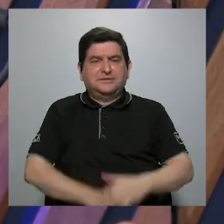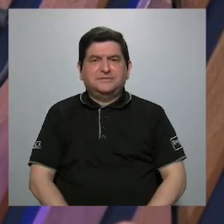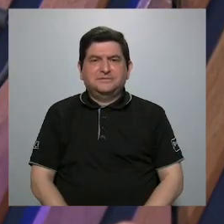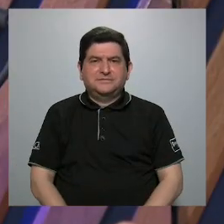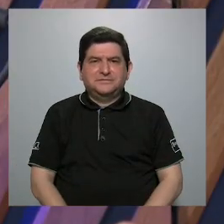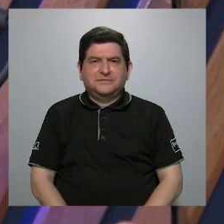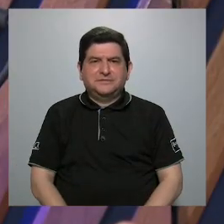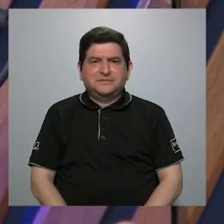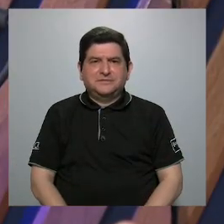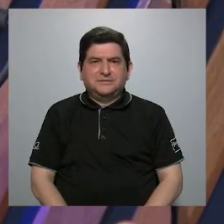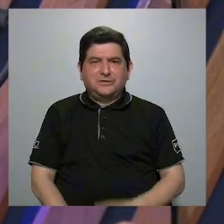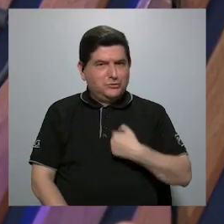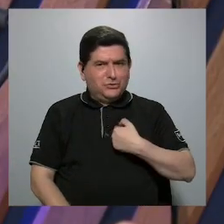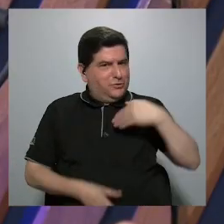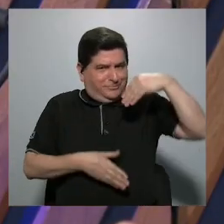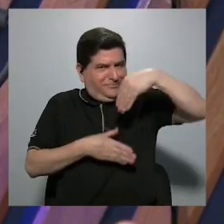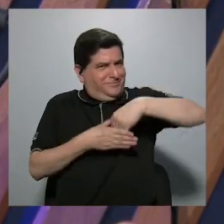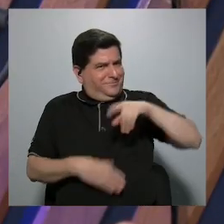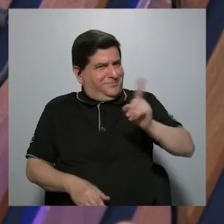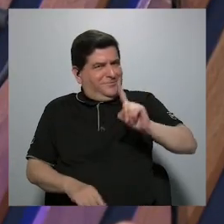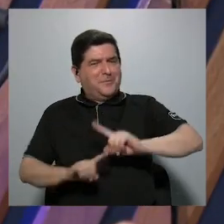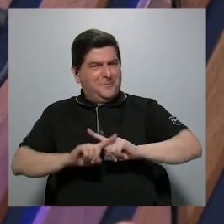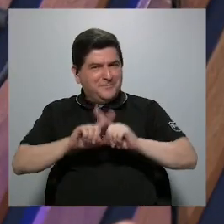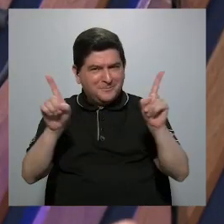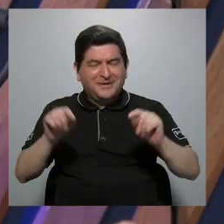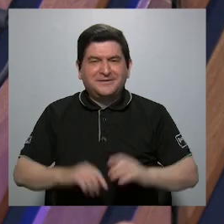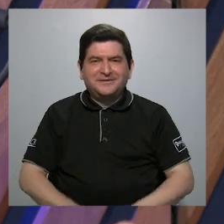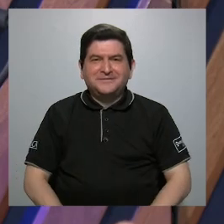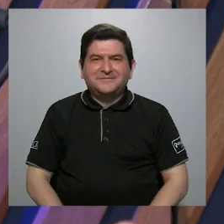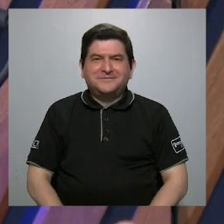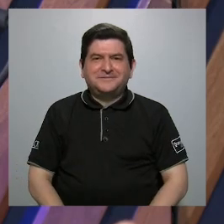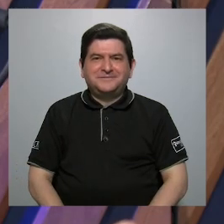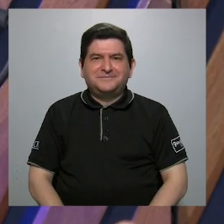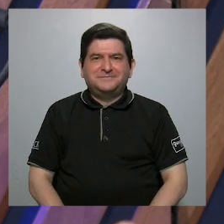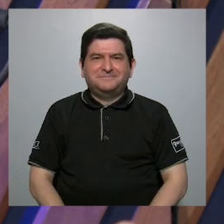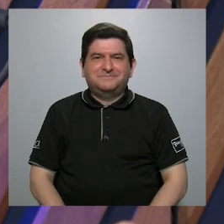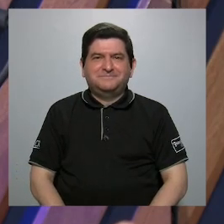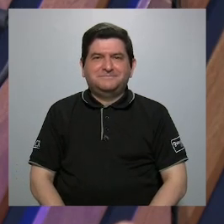país. No me pongo entre esas figuras, pero